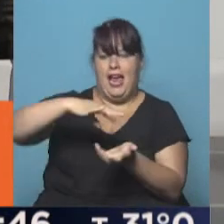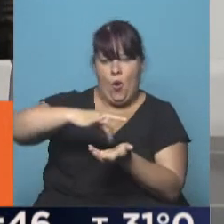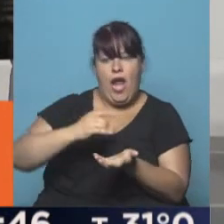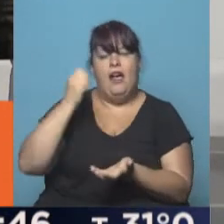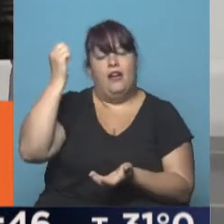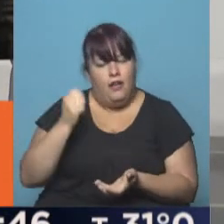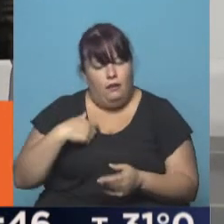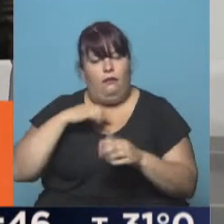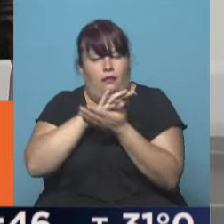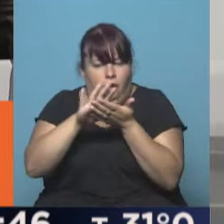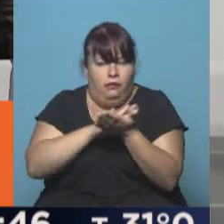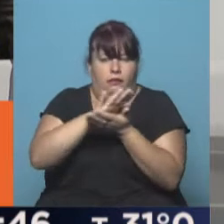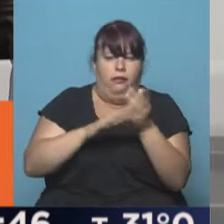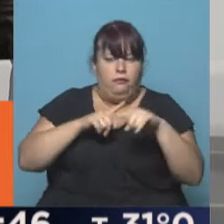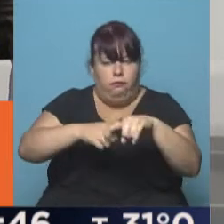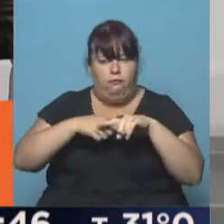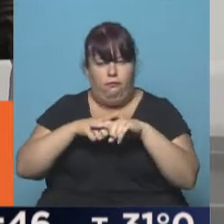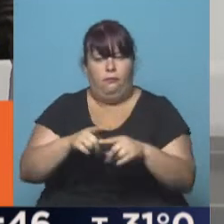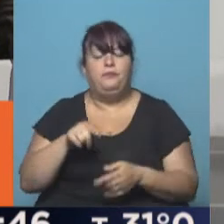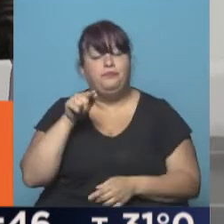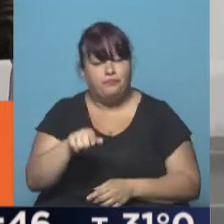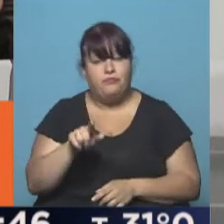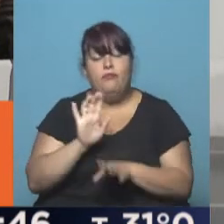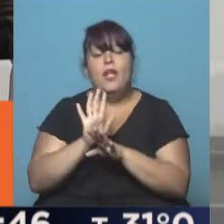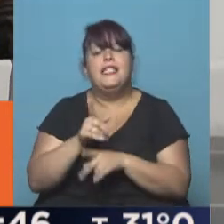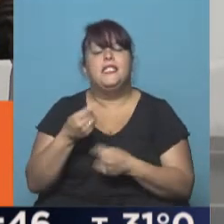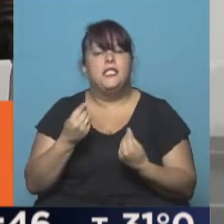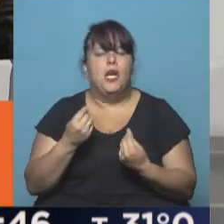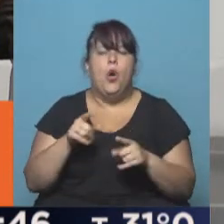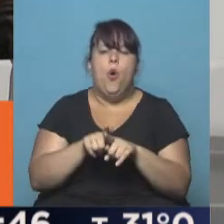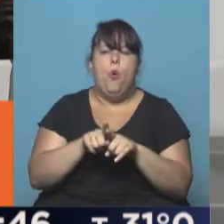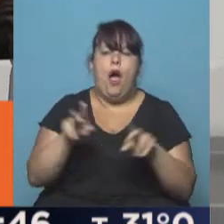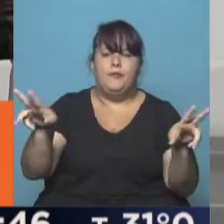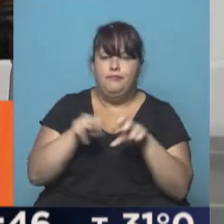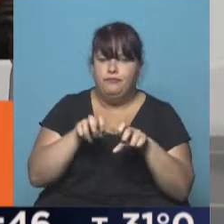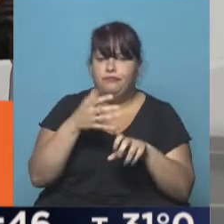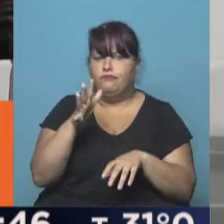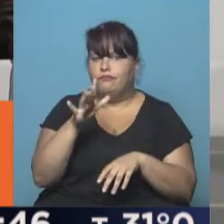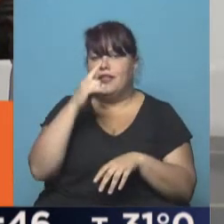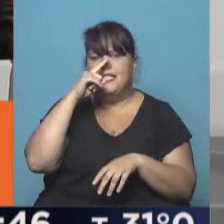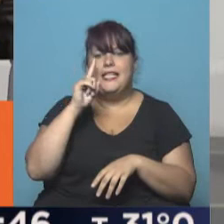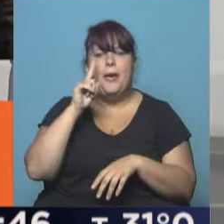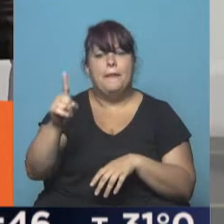fuimos puliéndolo en la discusión y que eso nos representa un ingreso de alrededor de 7.000 millones de